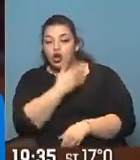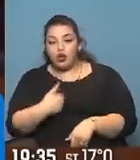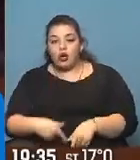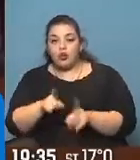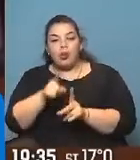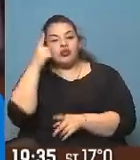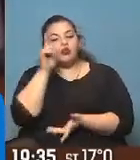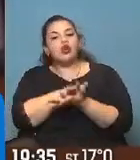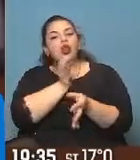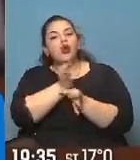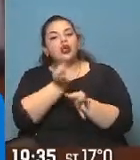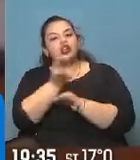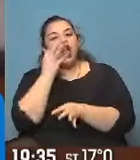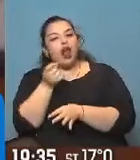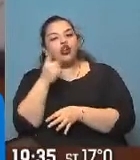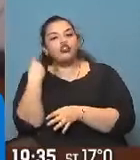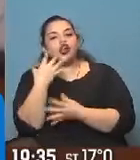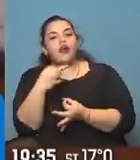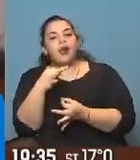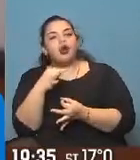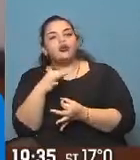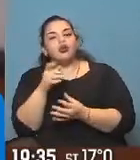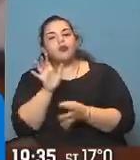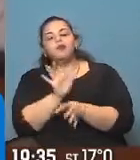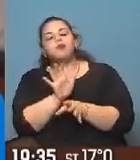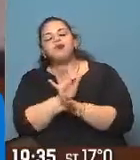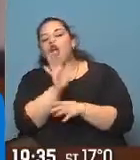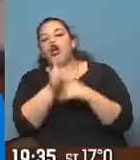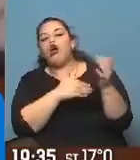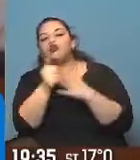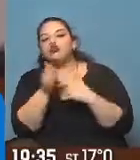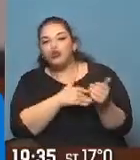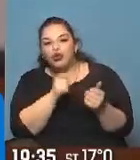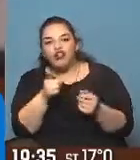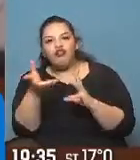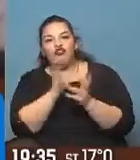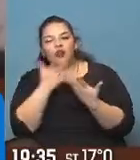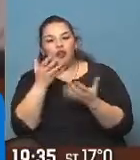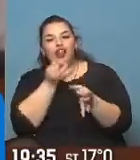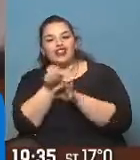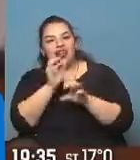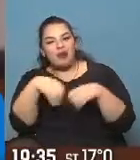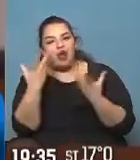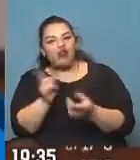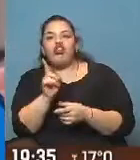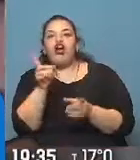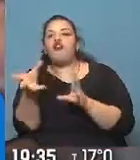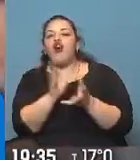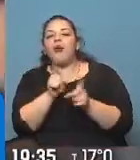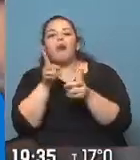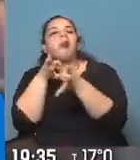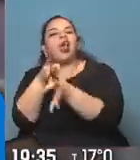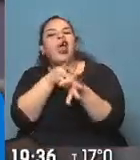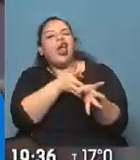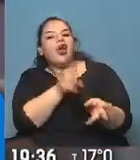educación como algo que tenemos que construir no como un campo de batalla ni como una lucha por eso yo decía en todo caso